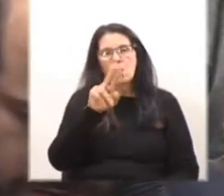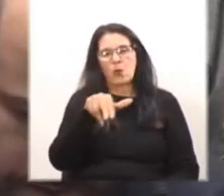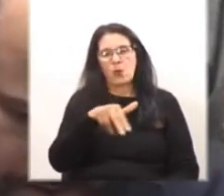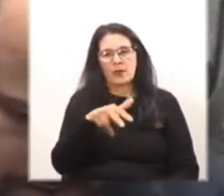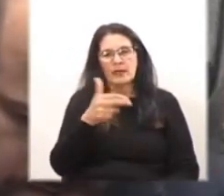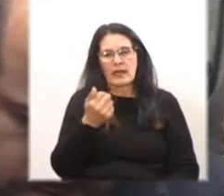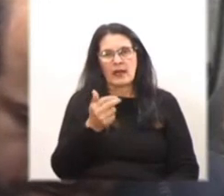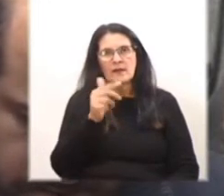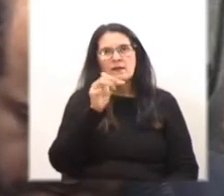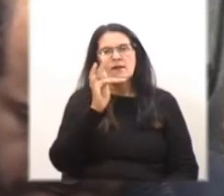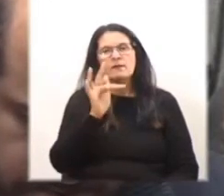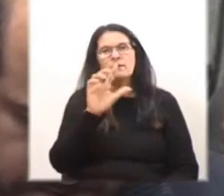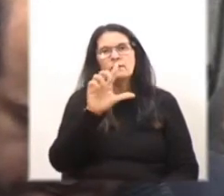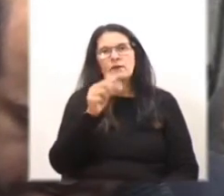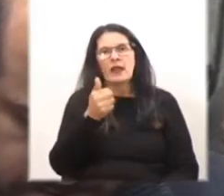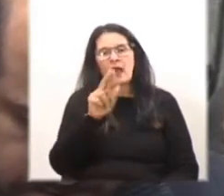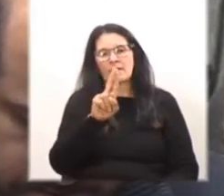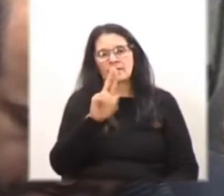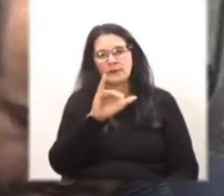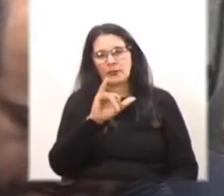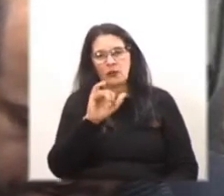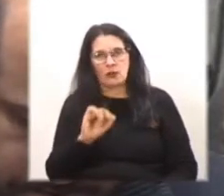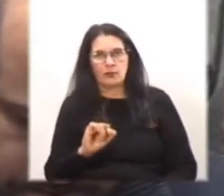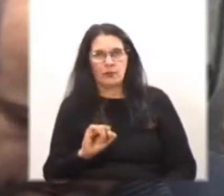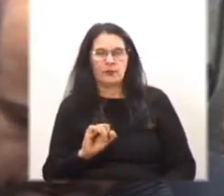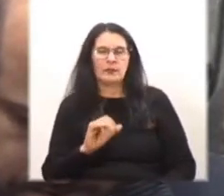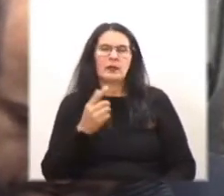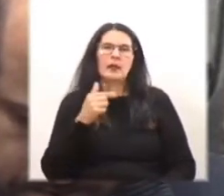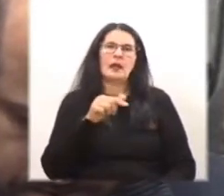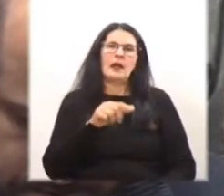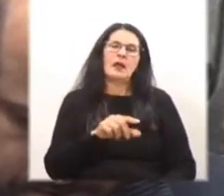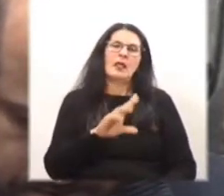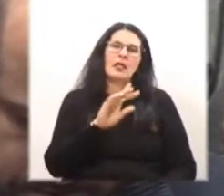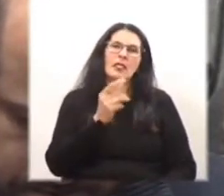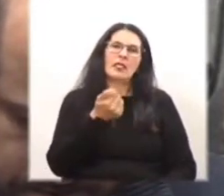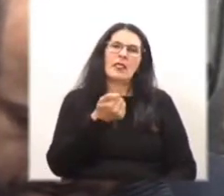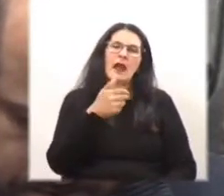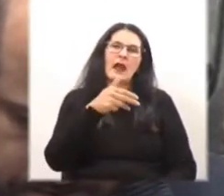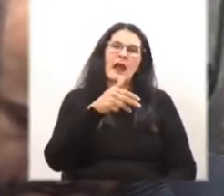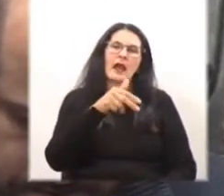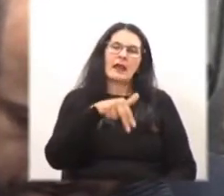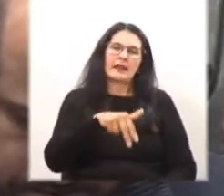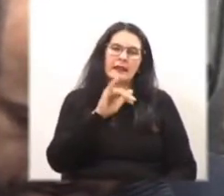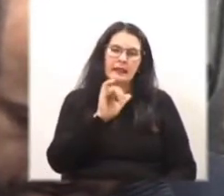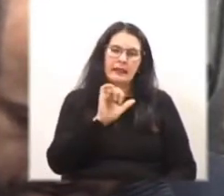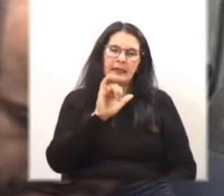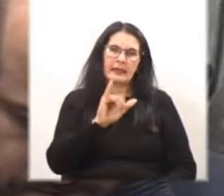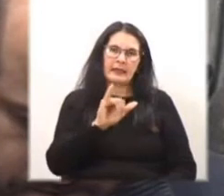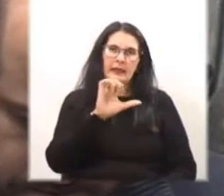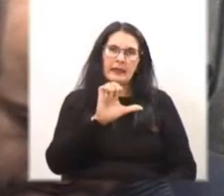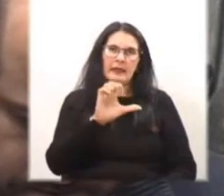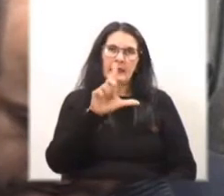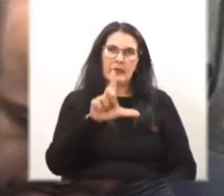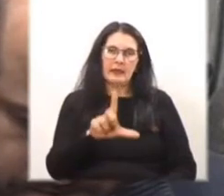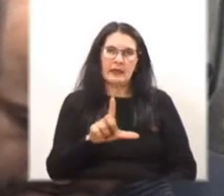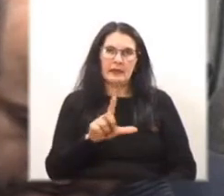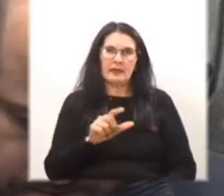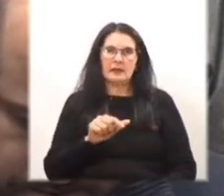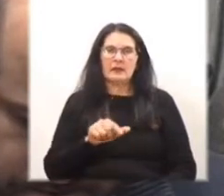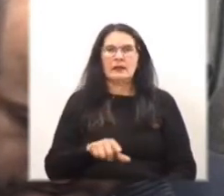Flavio Liberatore, a Gonzalo Samit, a Daniel Lewis, Héctor